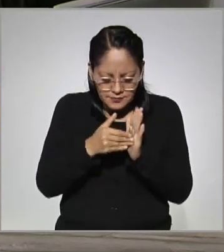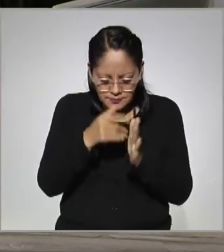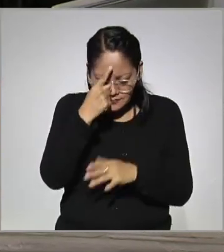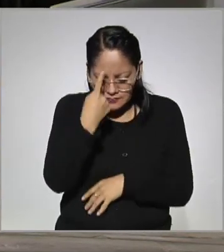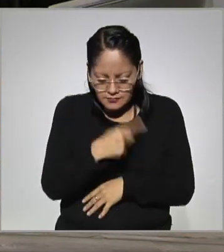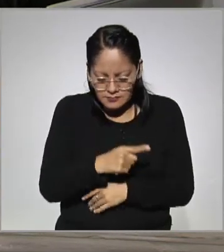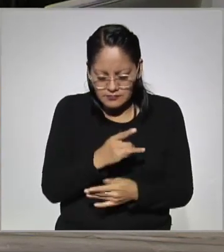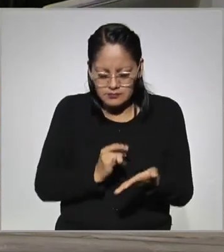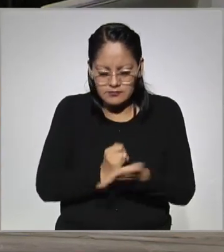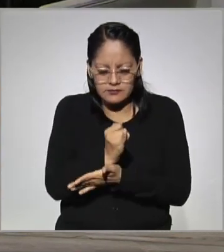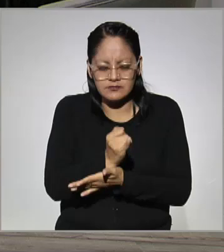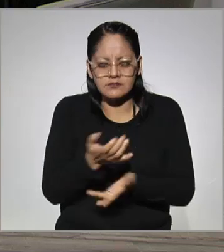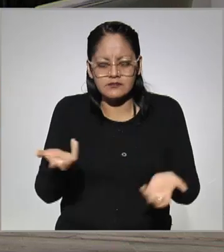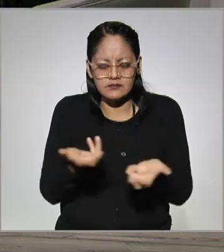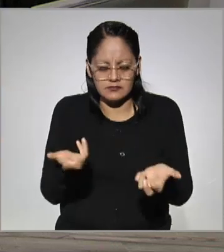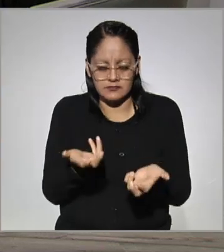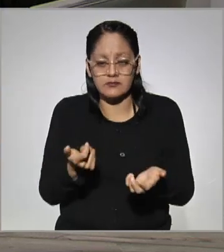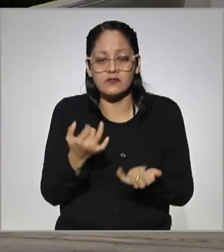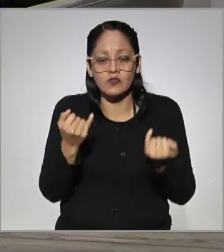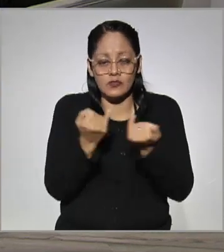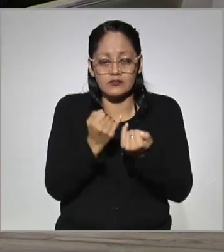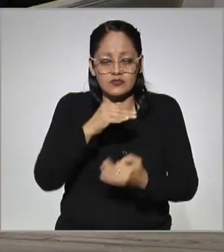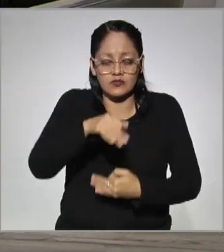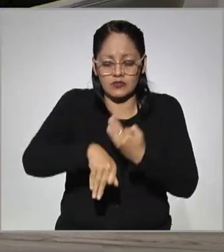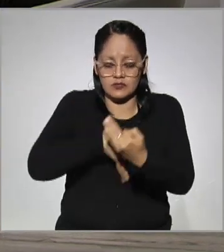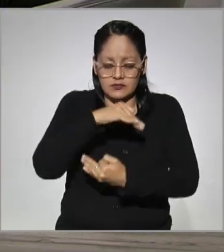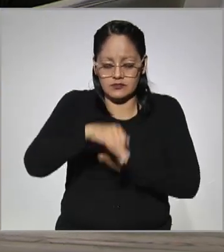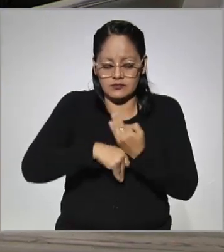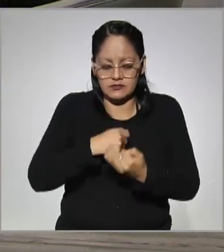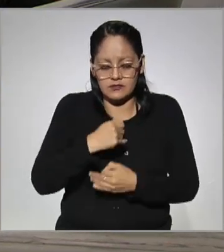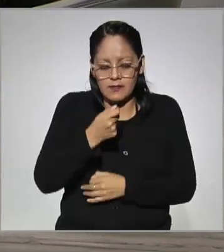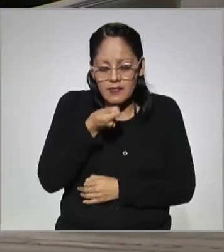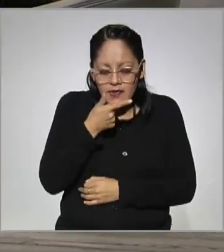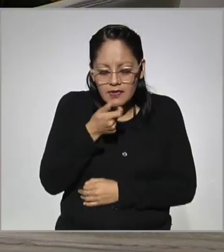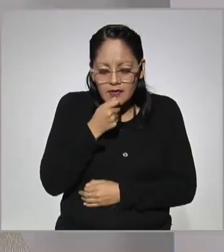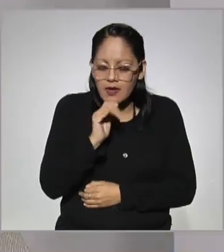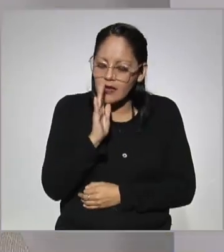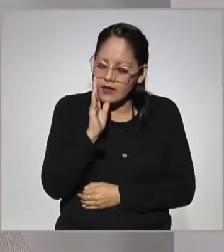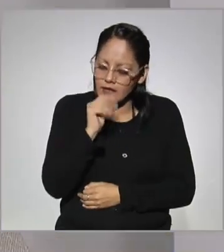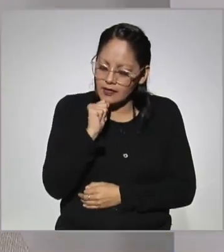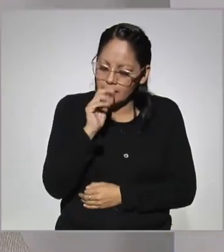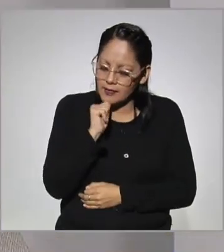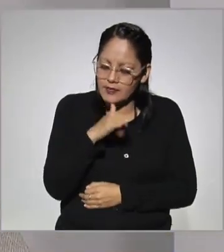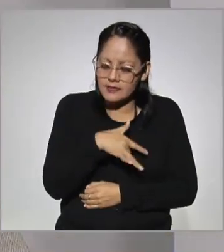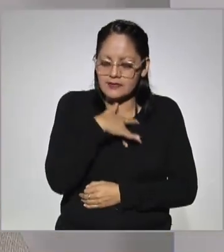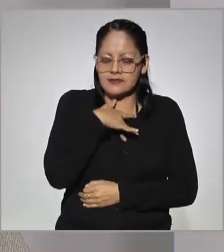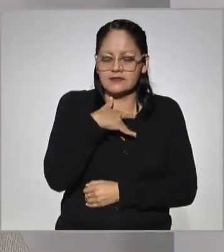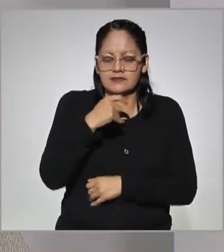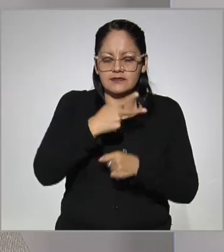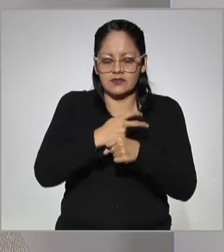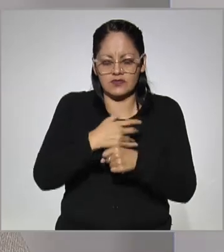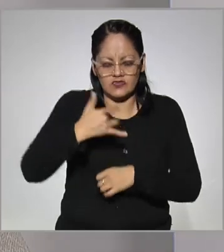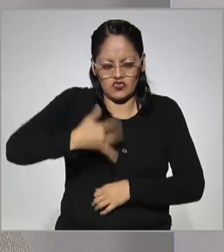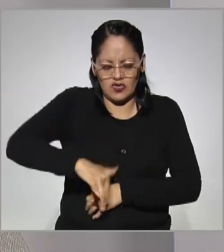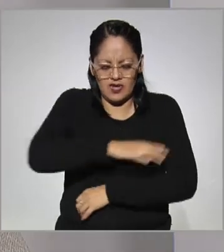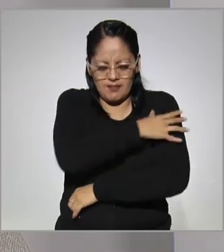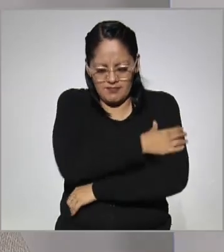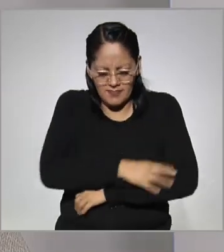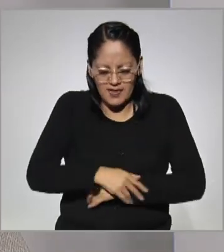tenemos que tomar. Y dentro de, como todos los medicamentos no pueden tener efectos secundarios de los que se han visto dolor en el